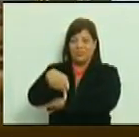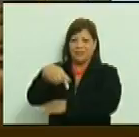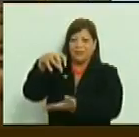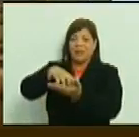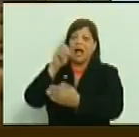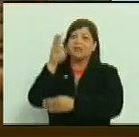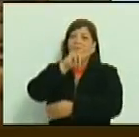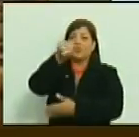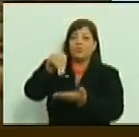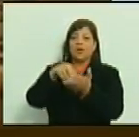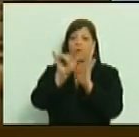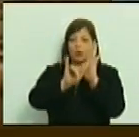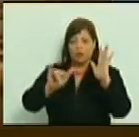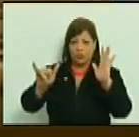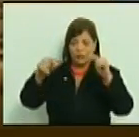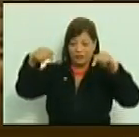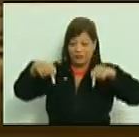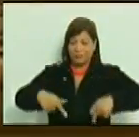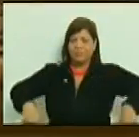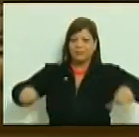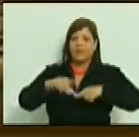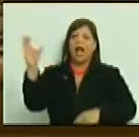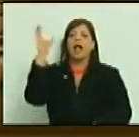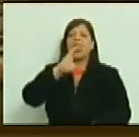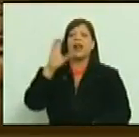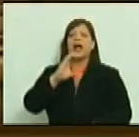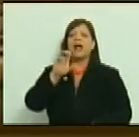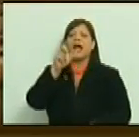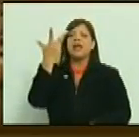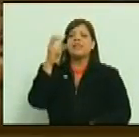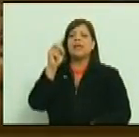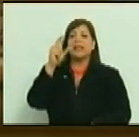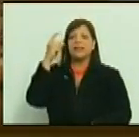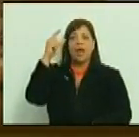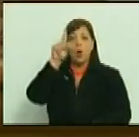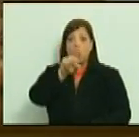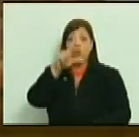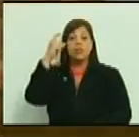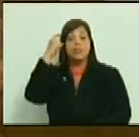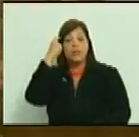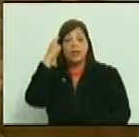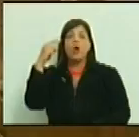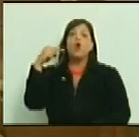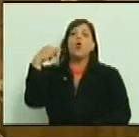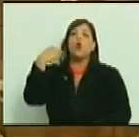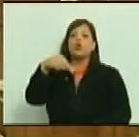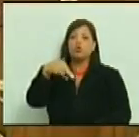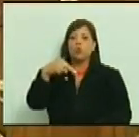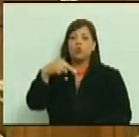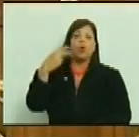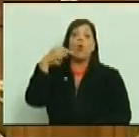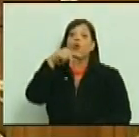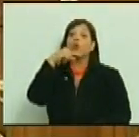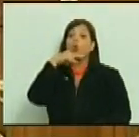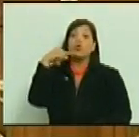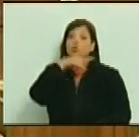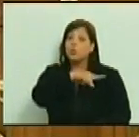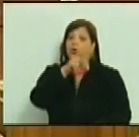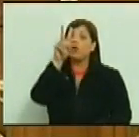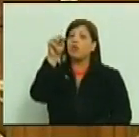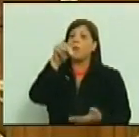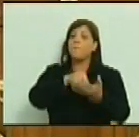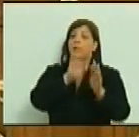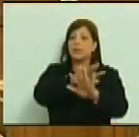la Asamblea Nacional Constituyente, en Caracas a los 31 días de octubre de 2017,